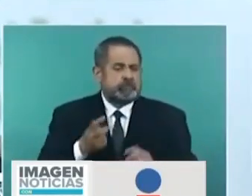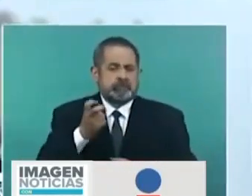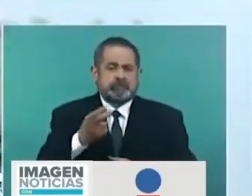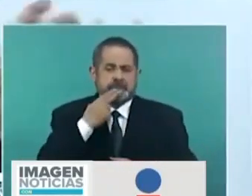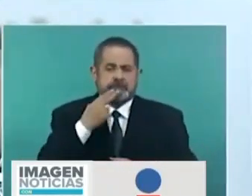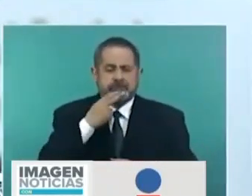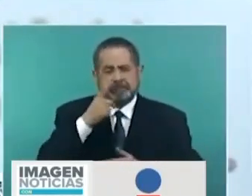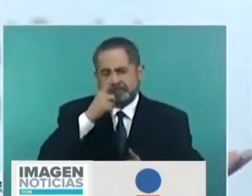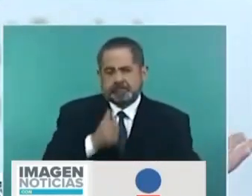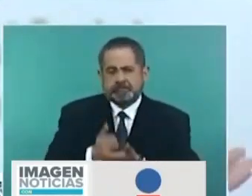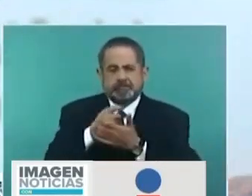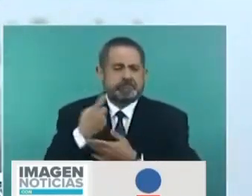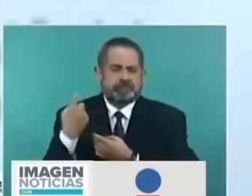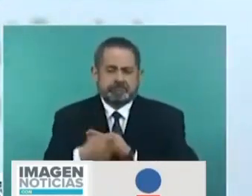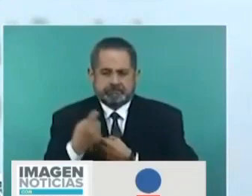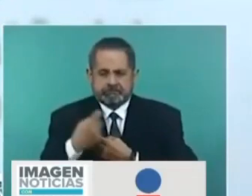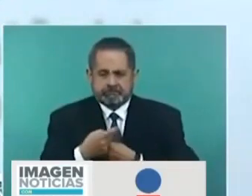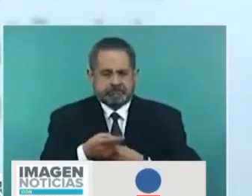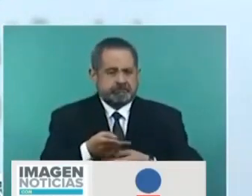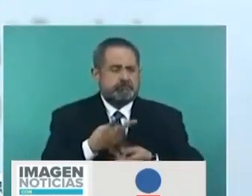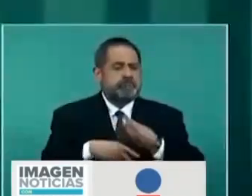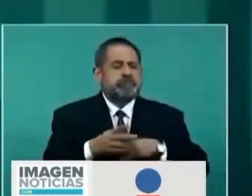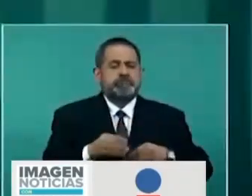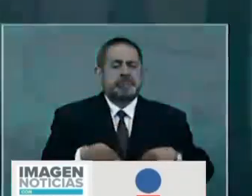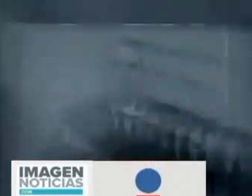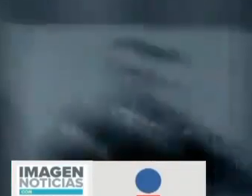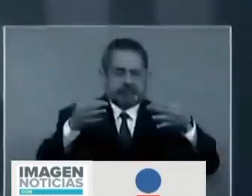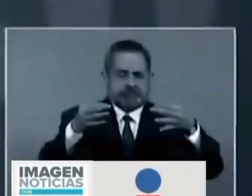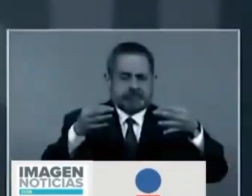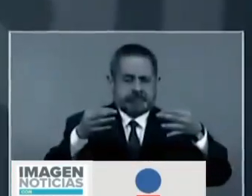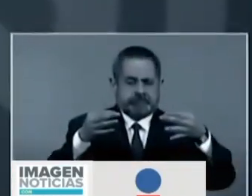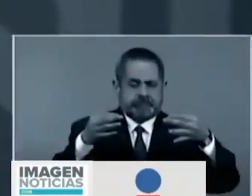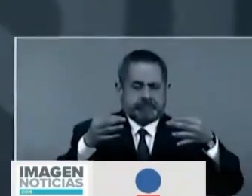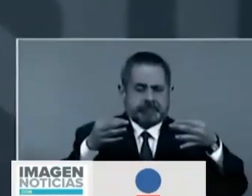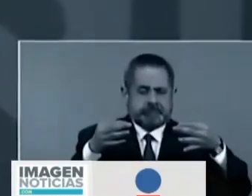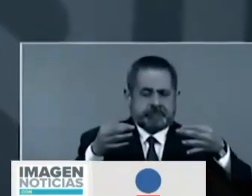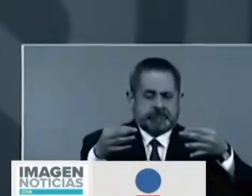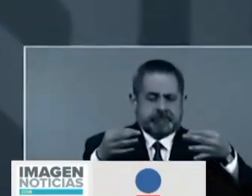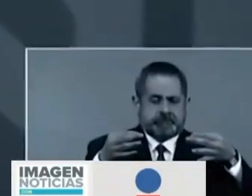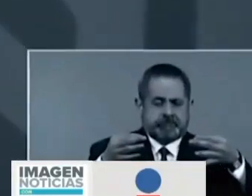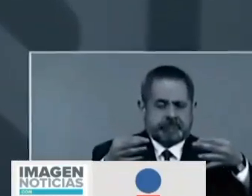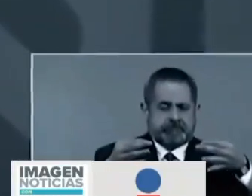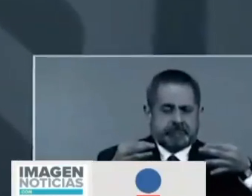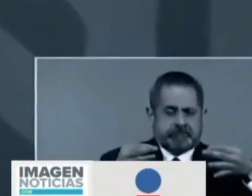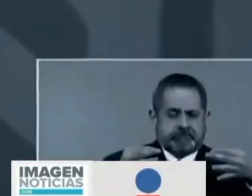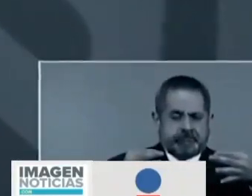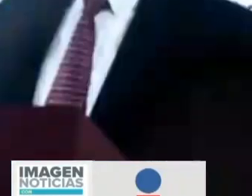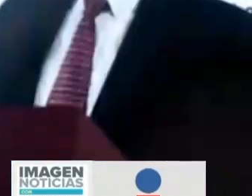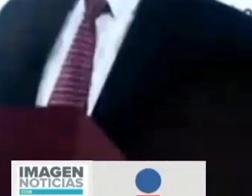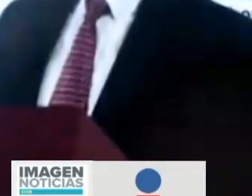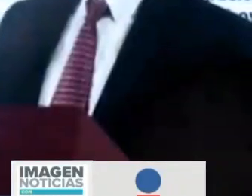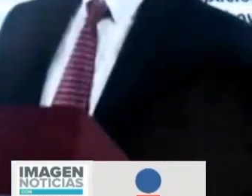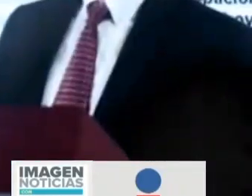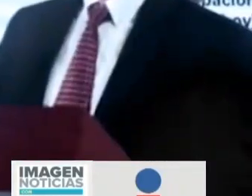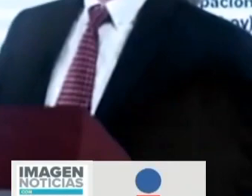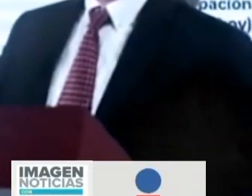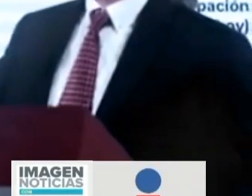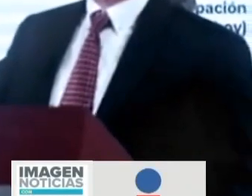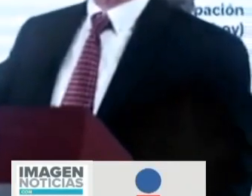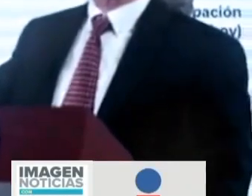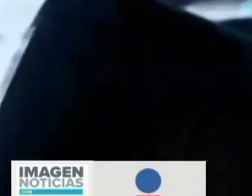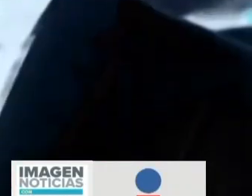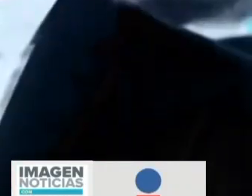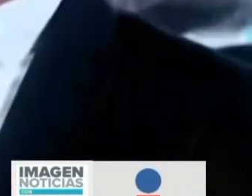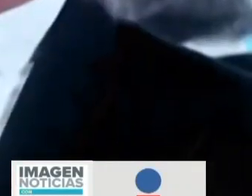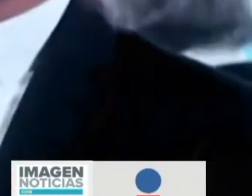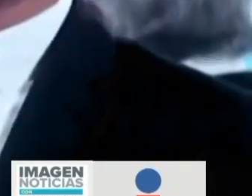esto, por un mecanismo automatizado, puede incorporarse al certificado. Pero una semana después, el problema